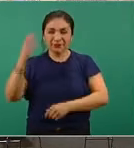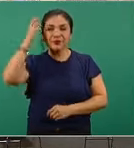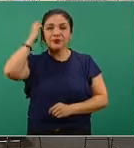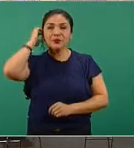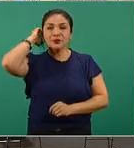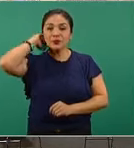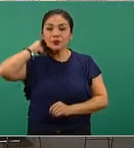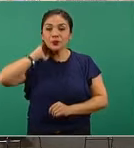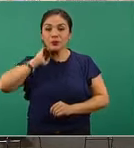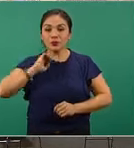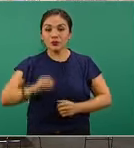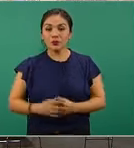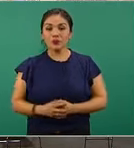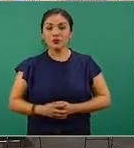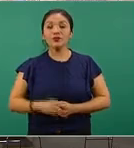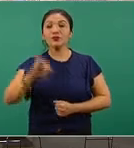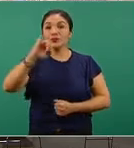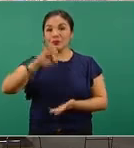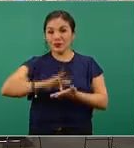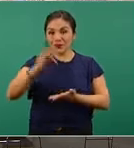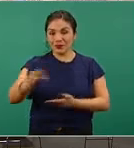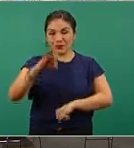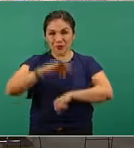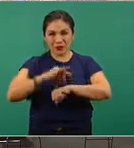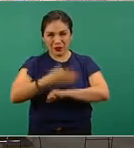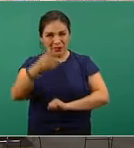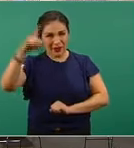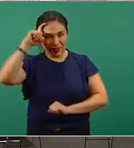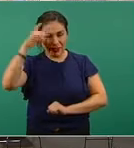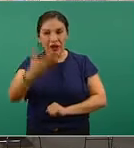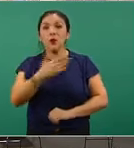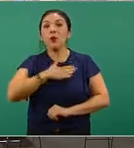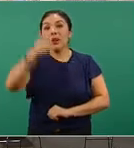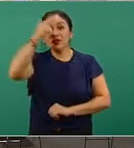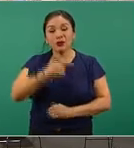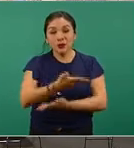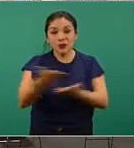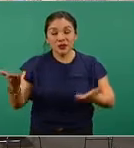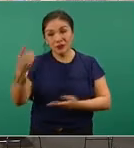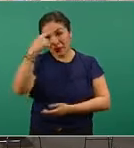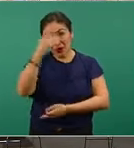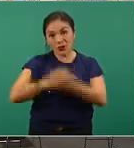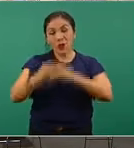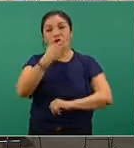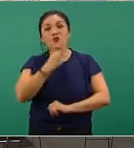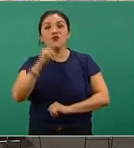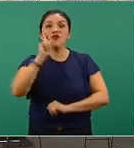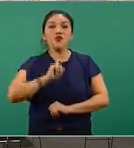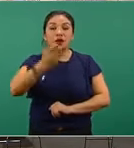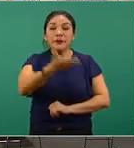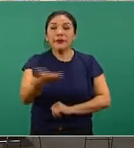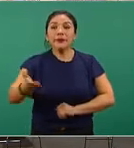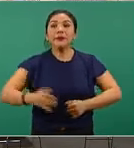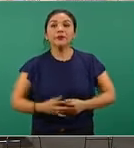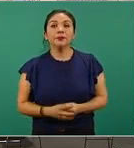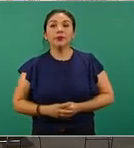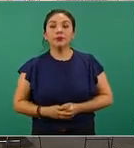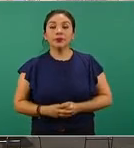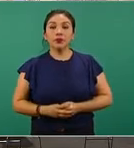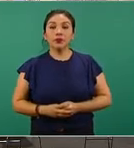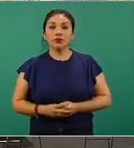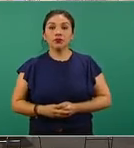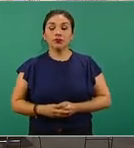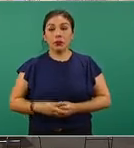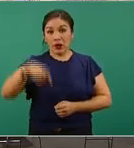favor. Muchas gracias, doctor López-Gatell. Buenas noches, tengan todas y todos, tanto aquí